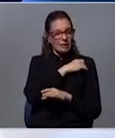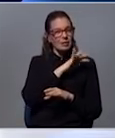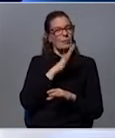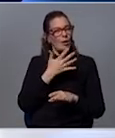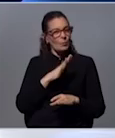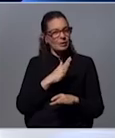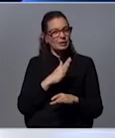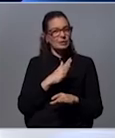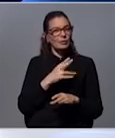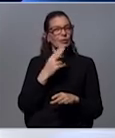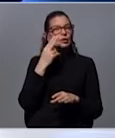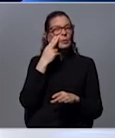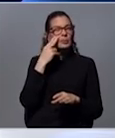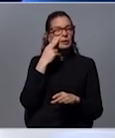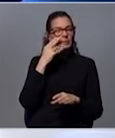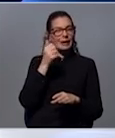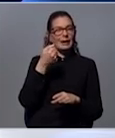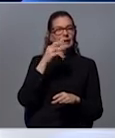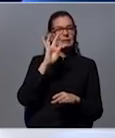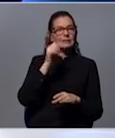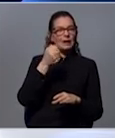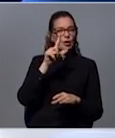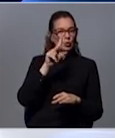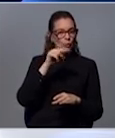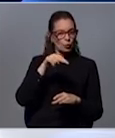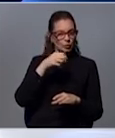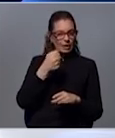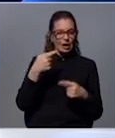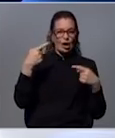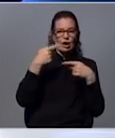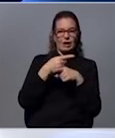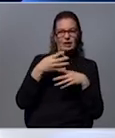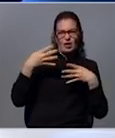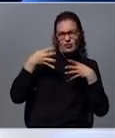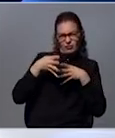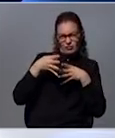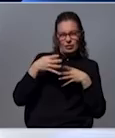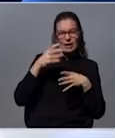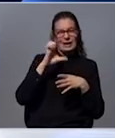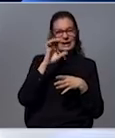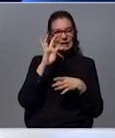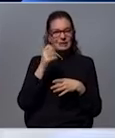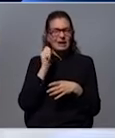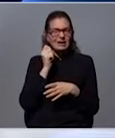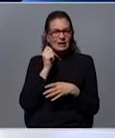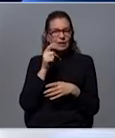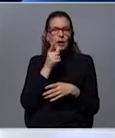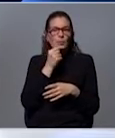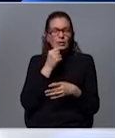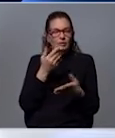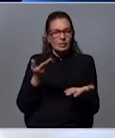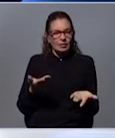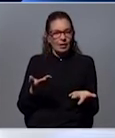en los problemas en cataluña o la guerra contra la eta la guerra interna contra la eta quien ha actuado la policía y